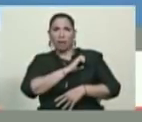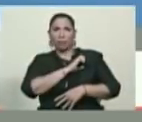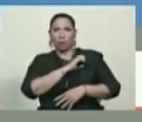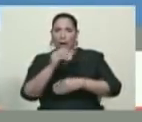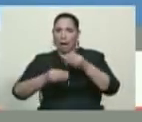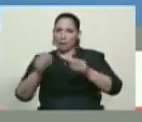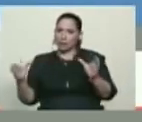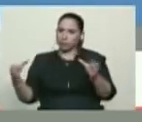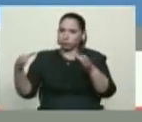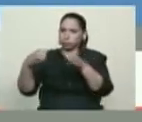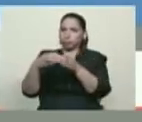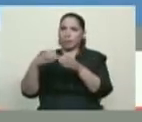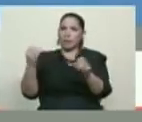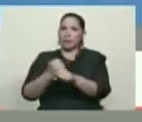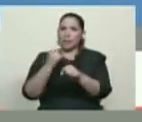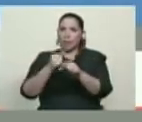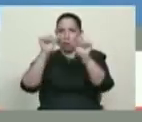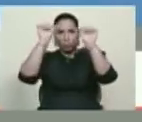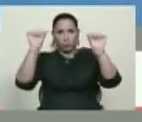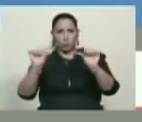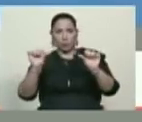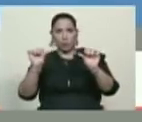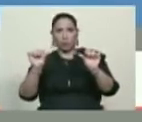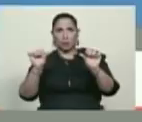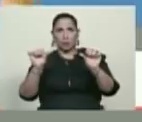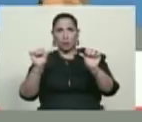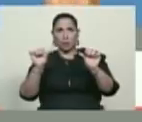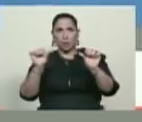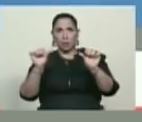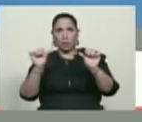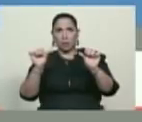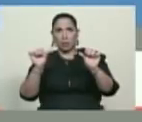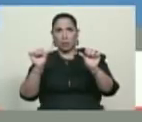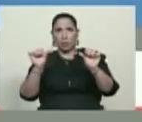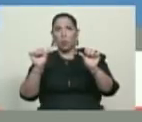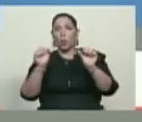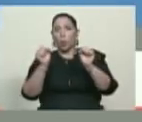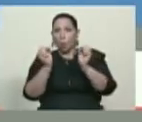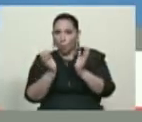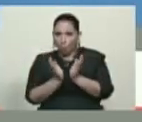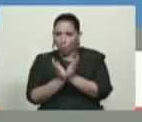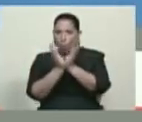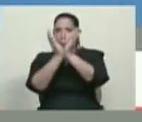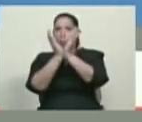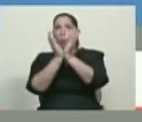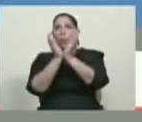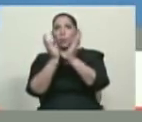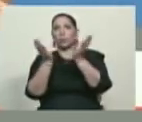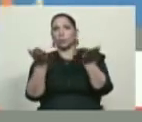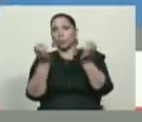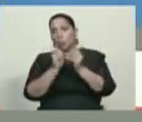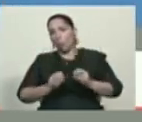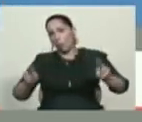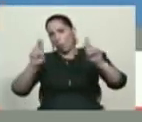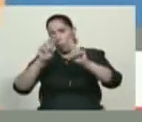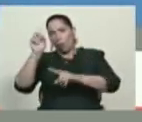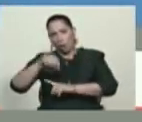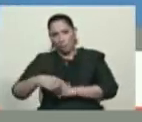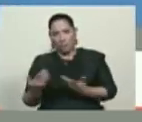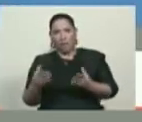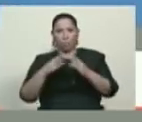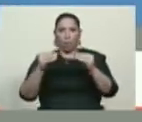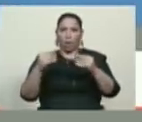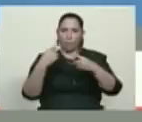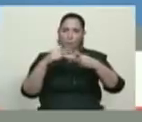a trabajar con el sistema de Naciones Unidas, con el coordinador residente Peter Grohman en Venezuela y con todos los